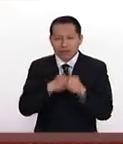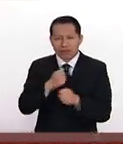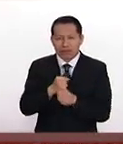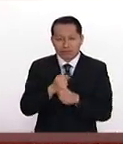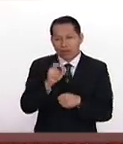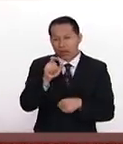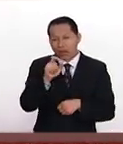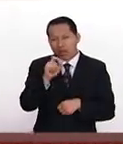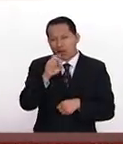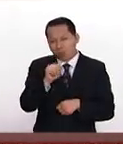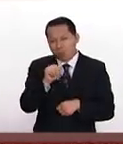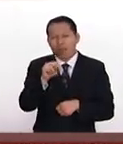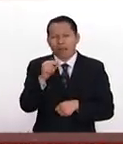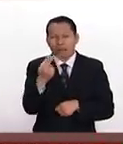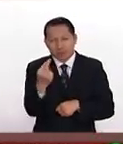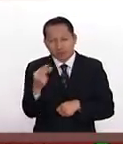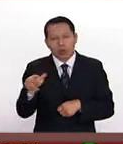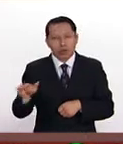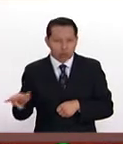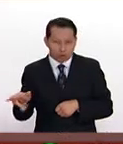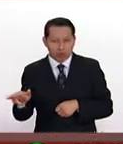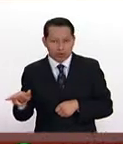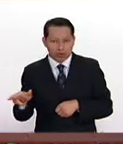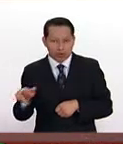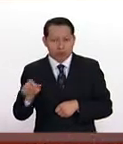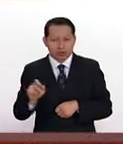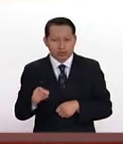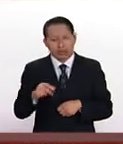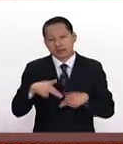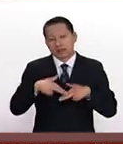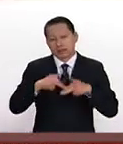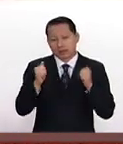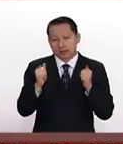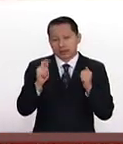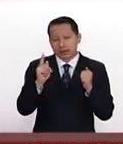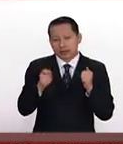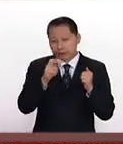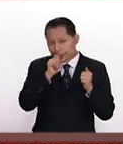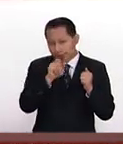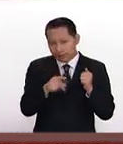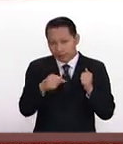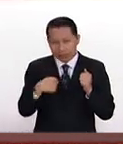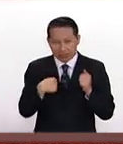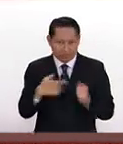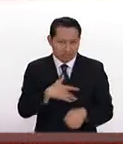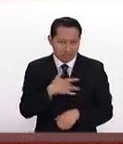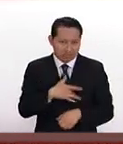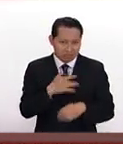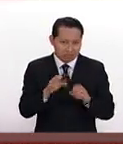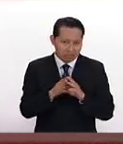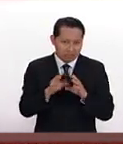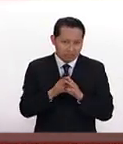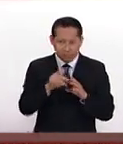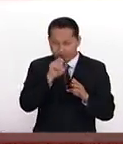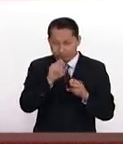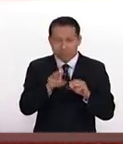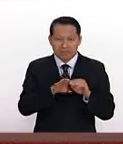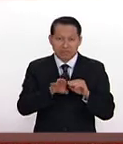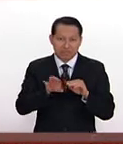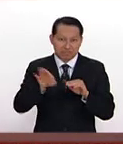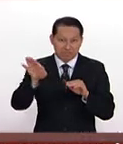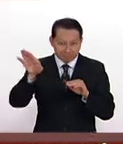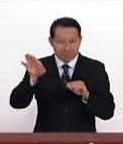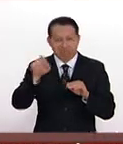25 18 ninguno que es para mí bueno ya